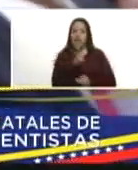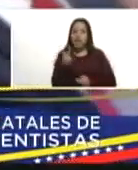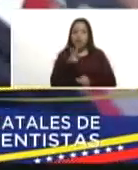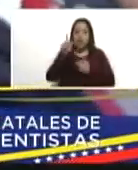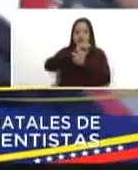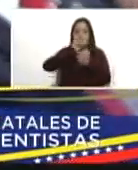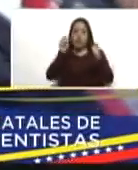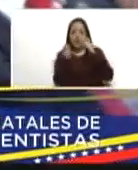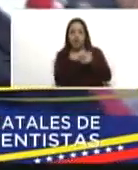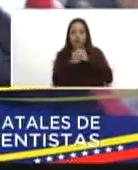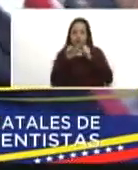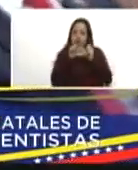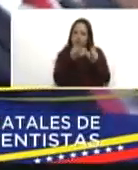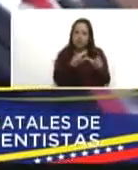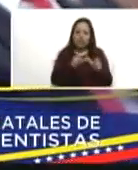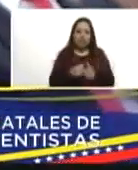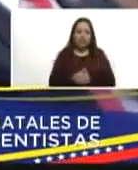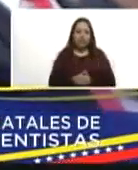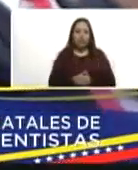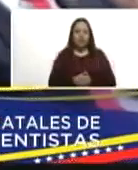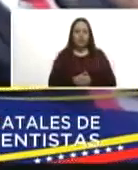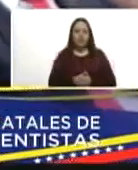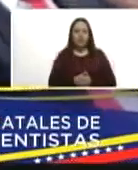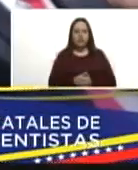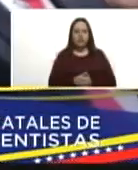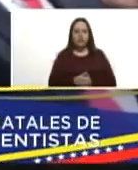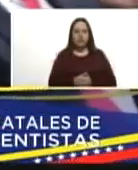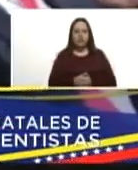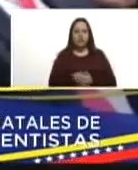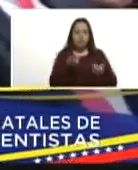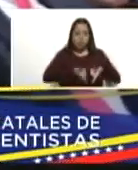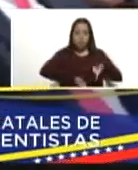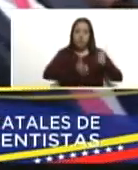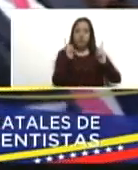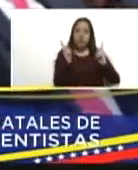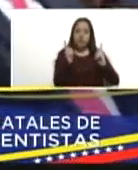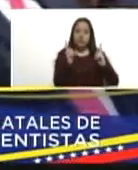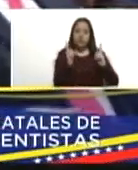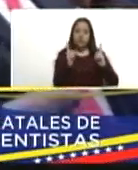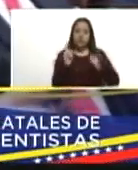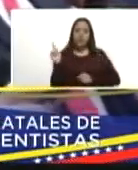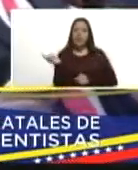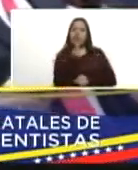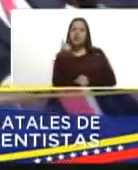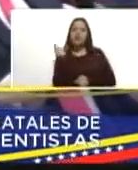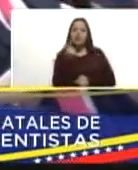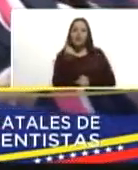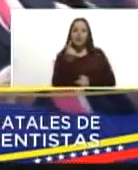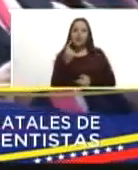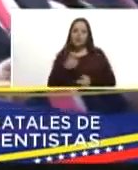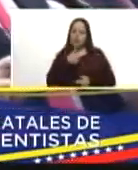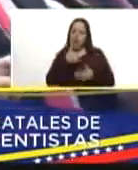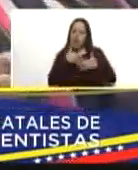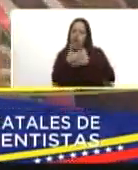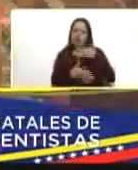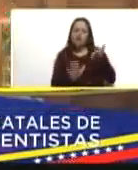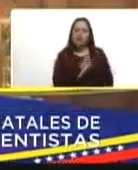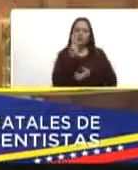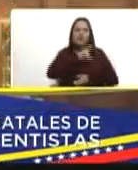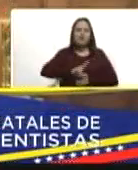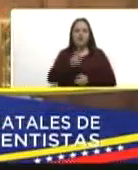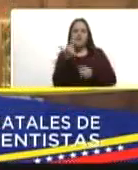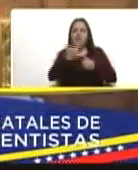transformación permanente posible solo si vamos más allá del rentismo